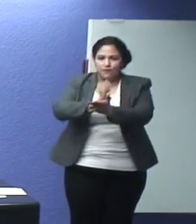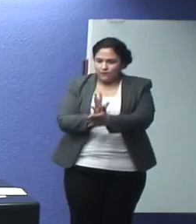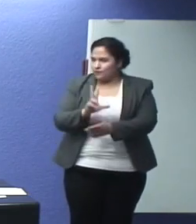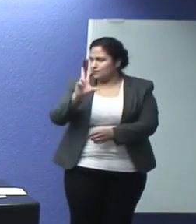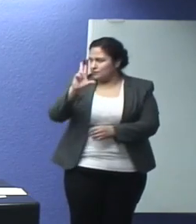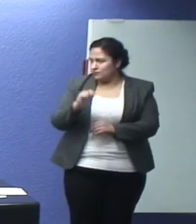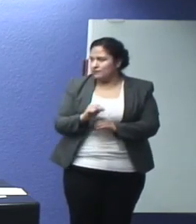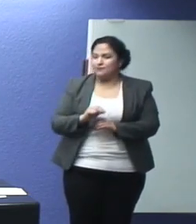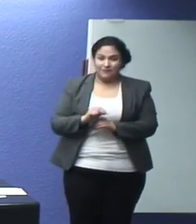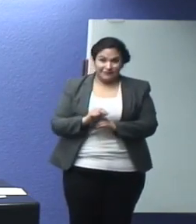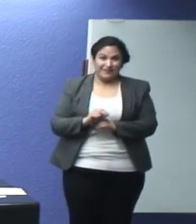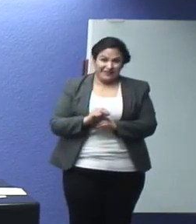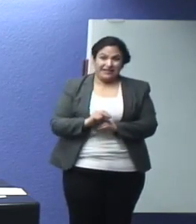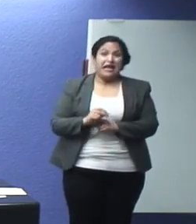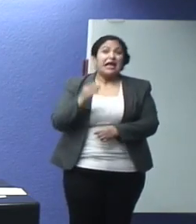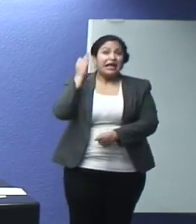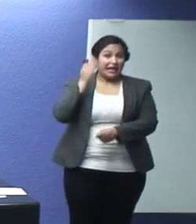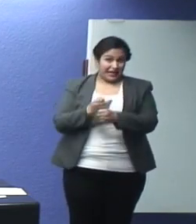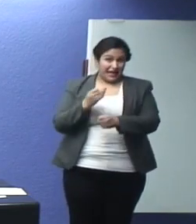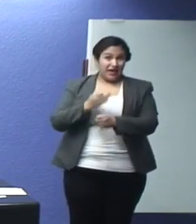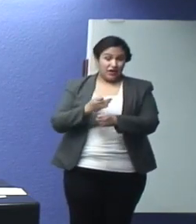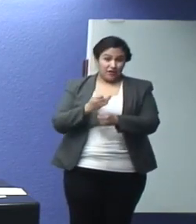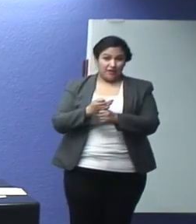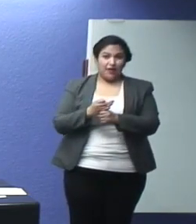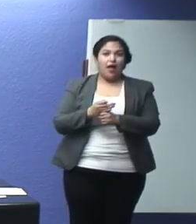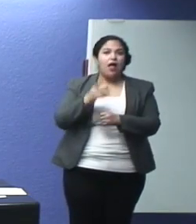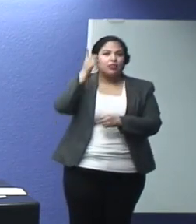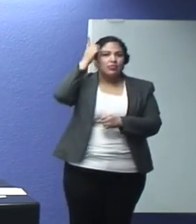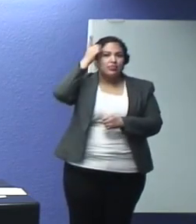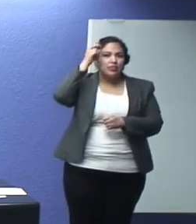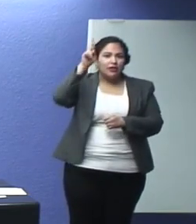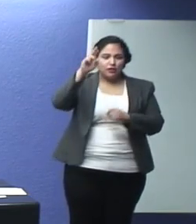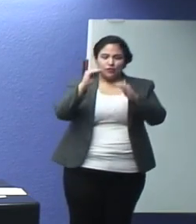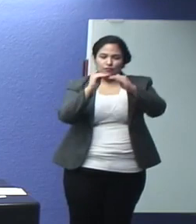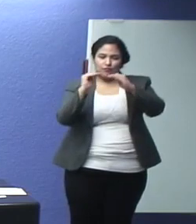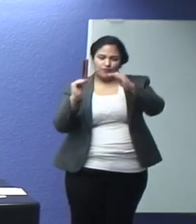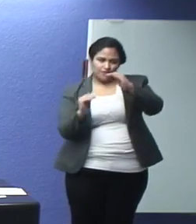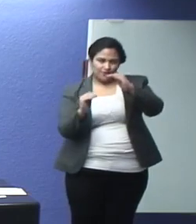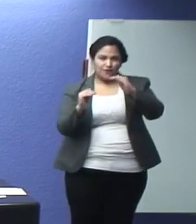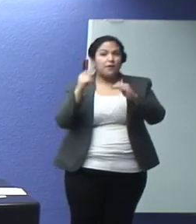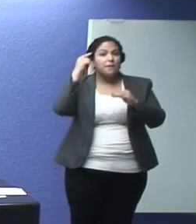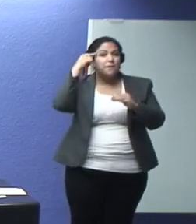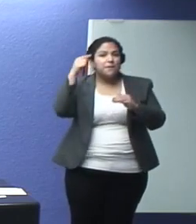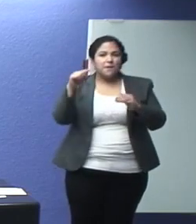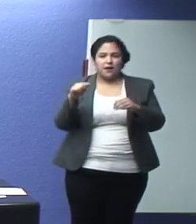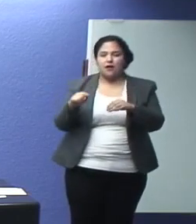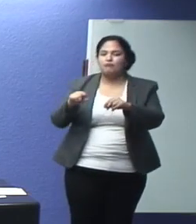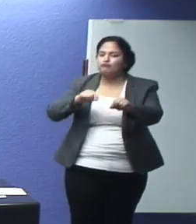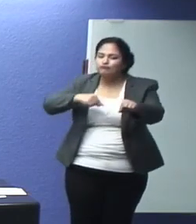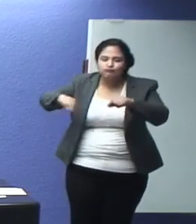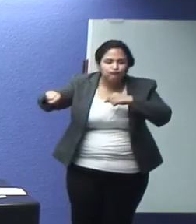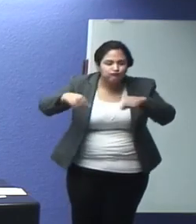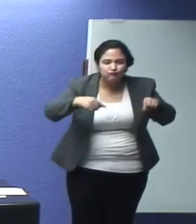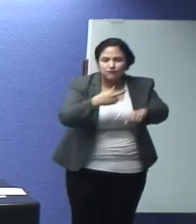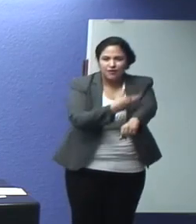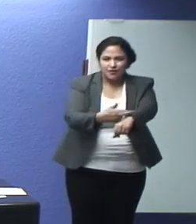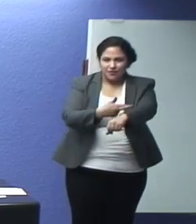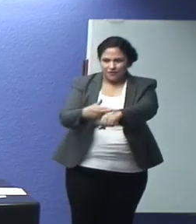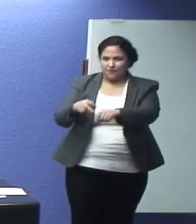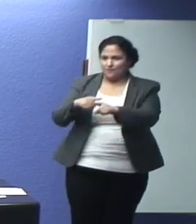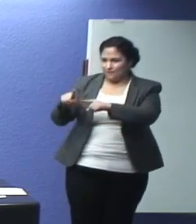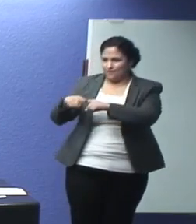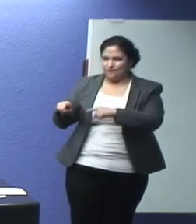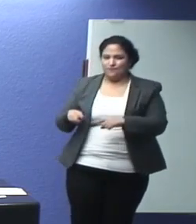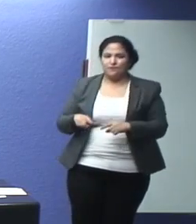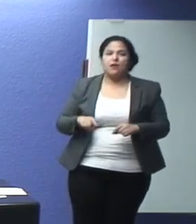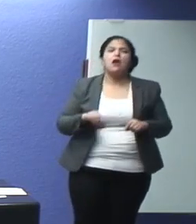donde actualmente es la subdirectora de análisis legislativo. Ha sido asesora en derechos humanos en otros espacios públicos,